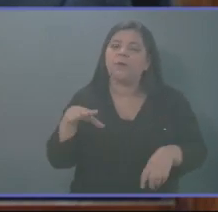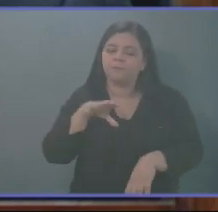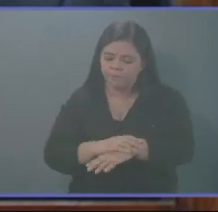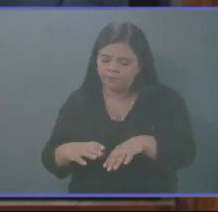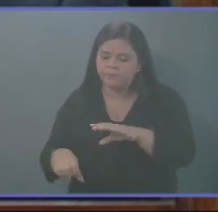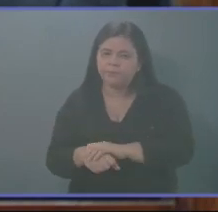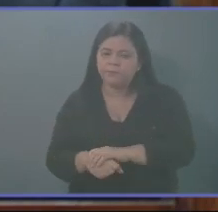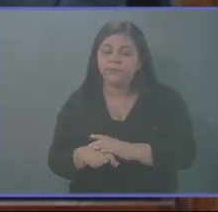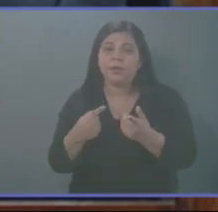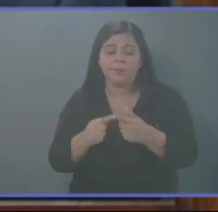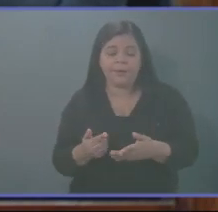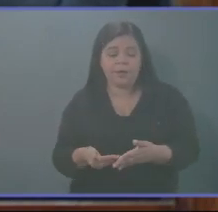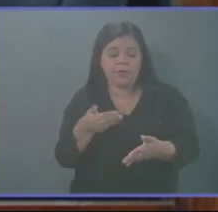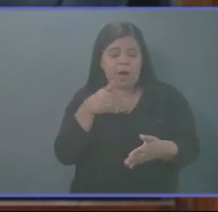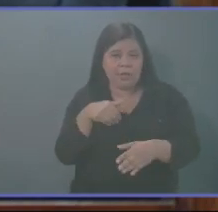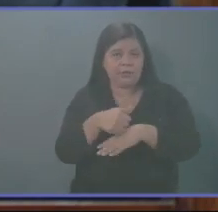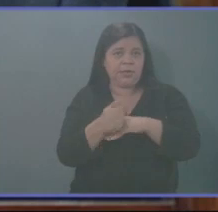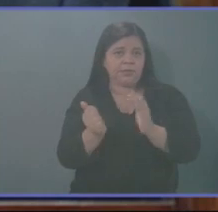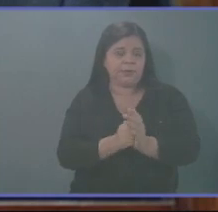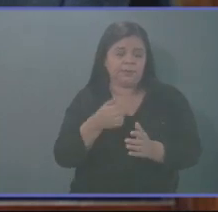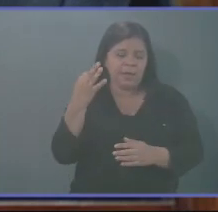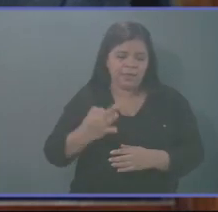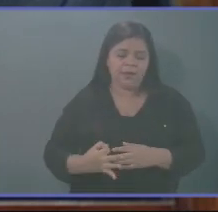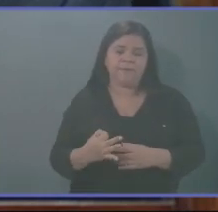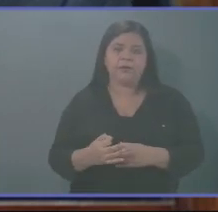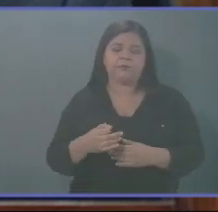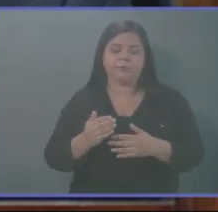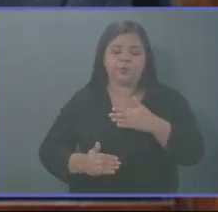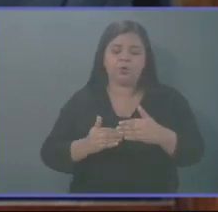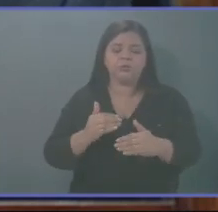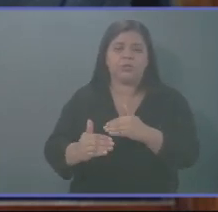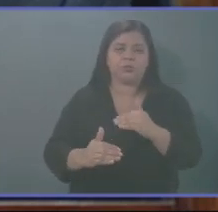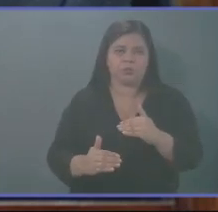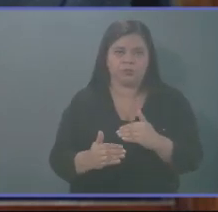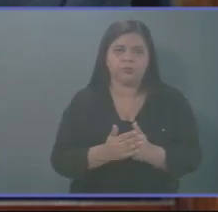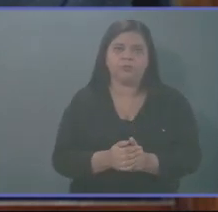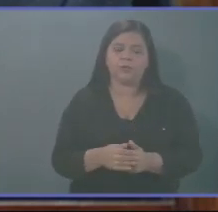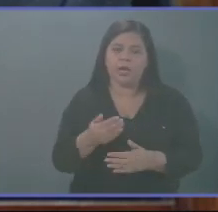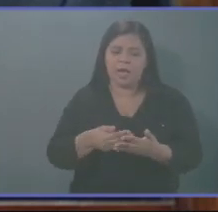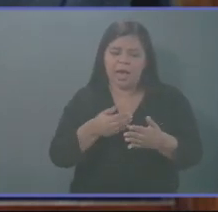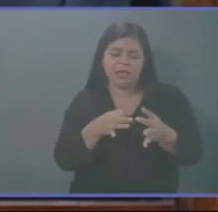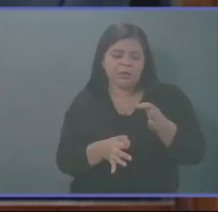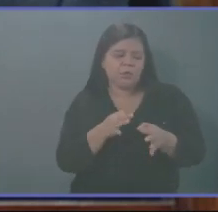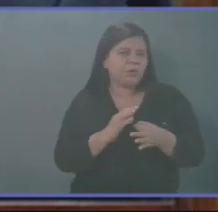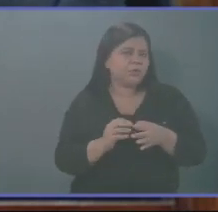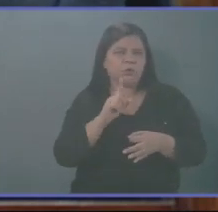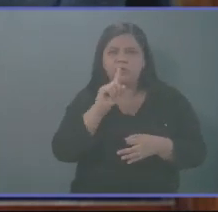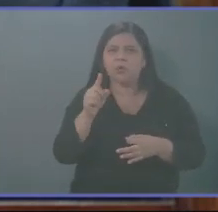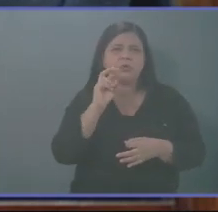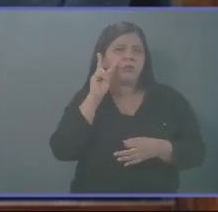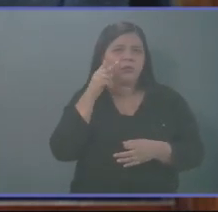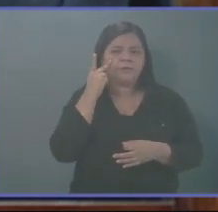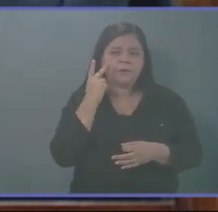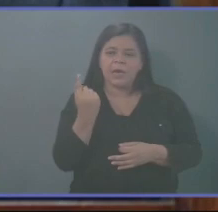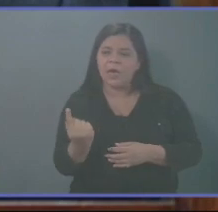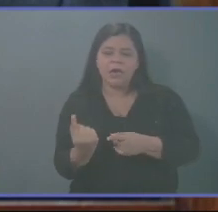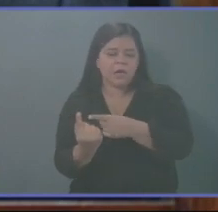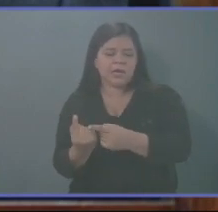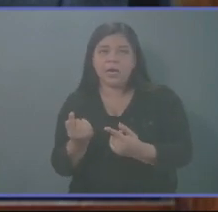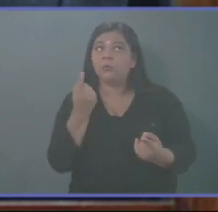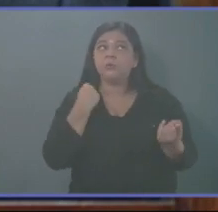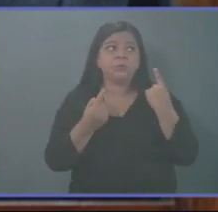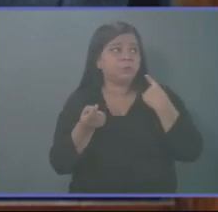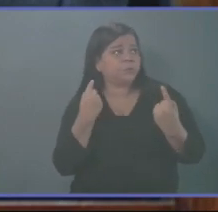autorización expresa y previa de esta Asamblea Legislativa. El antejuicio no es bajo ninguna óptica eludir la responsabilidad jurídica de